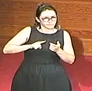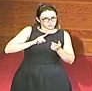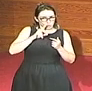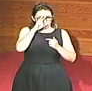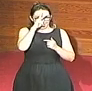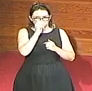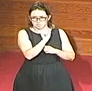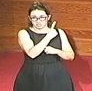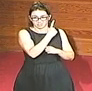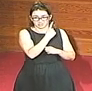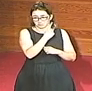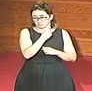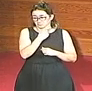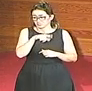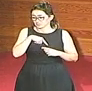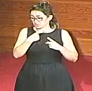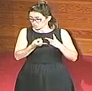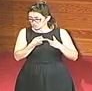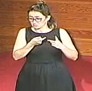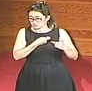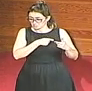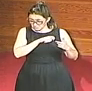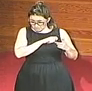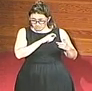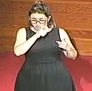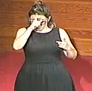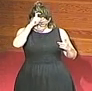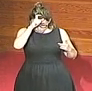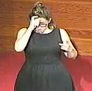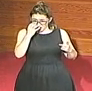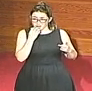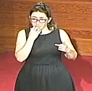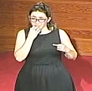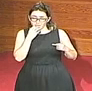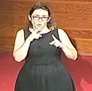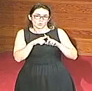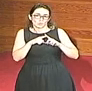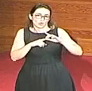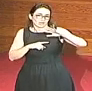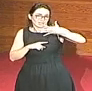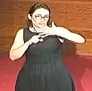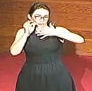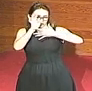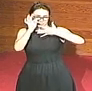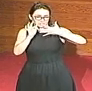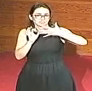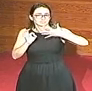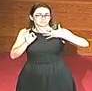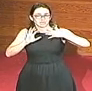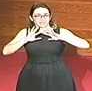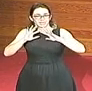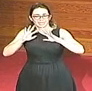de España, Turquía, Reino Unido y Grecia, son los países del top 5 de usuarios adultos de Internet que están